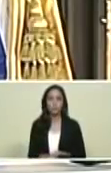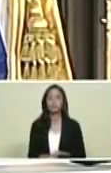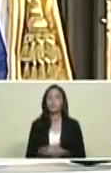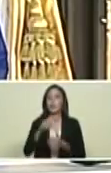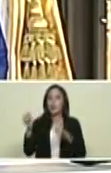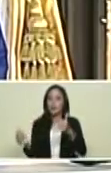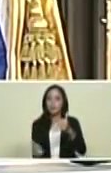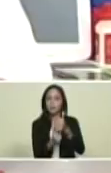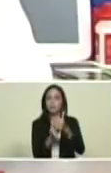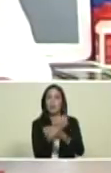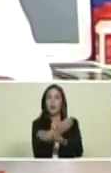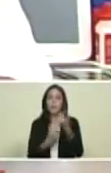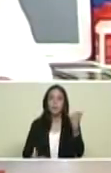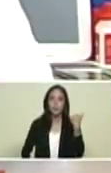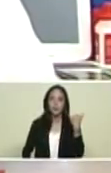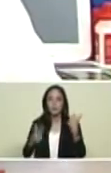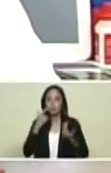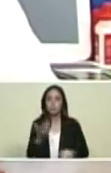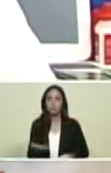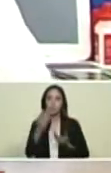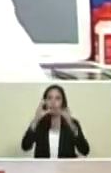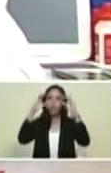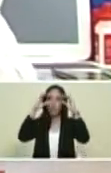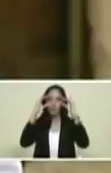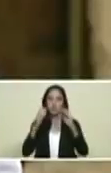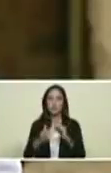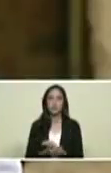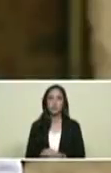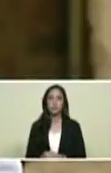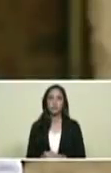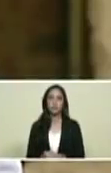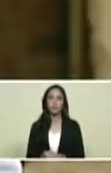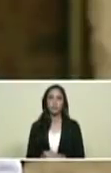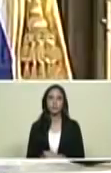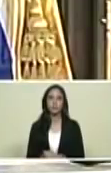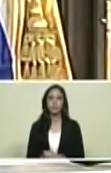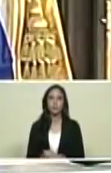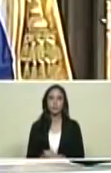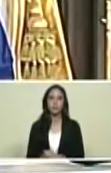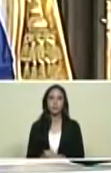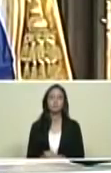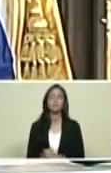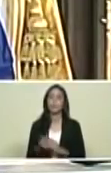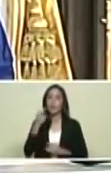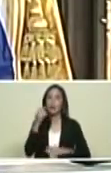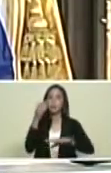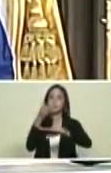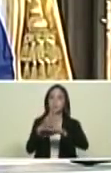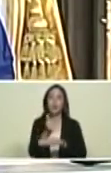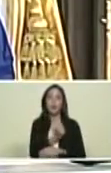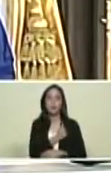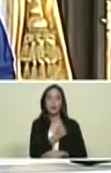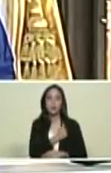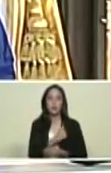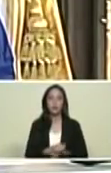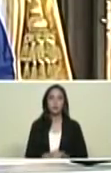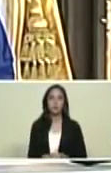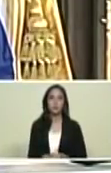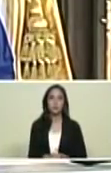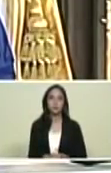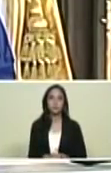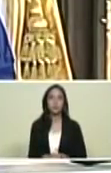la vicepresidenta ejecutiva Delcy Rodríguez. Estuvieron allí en Chacao,